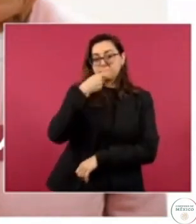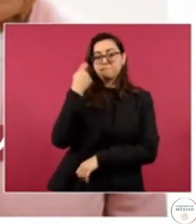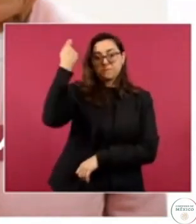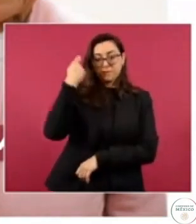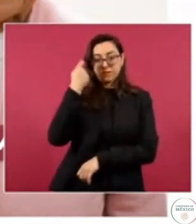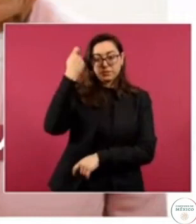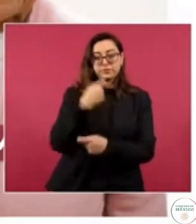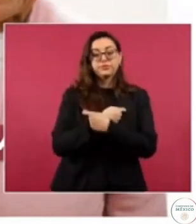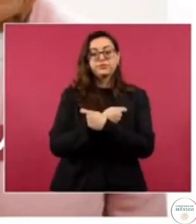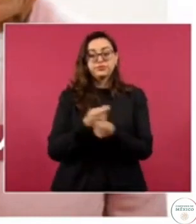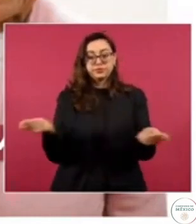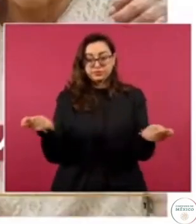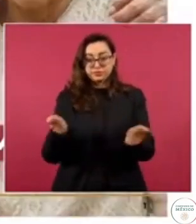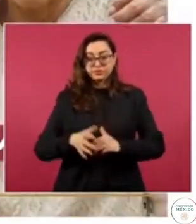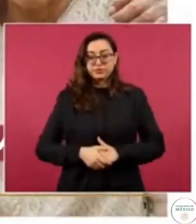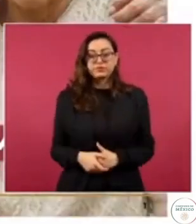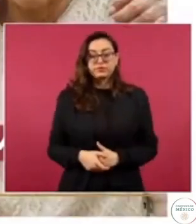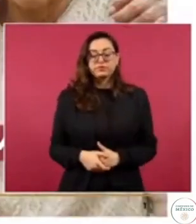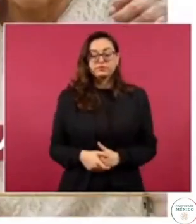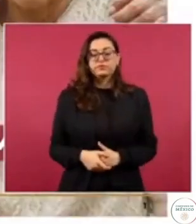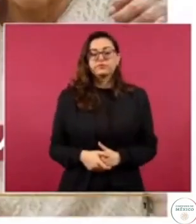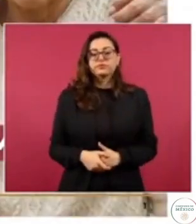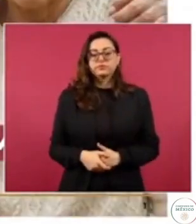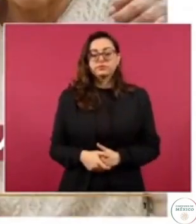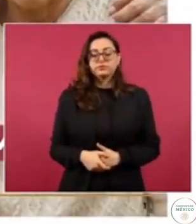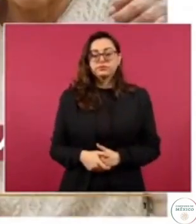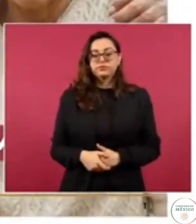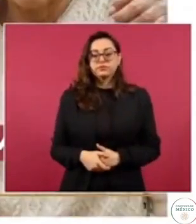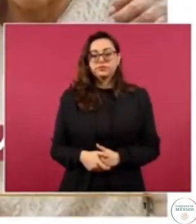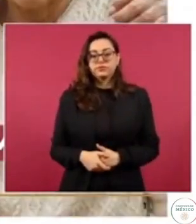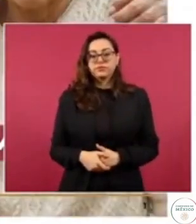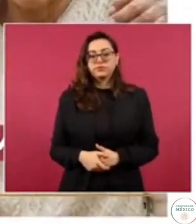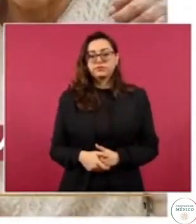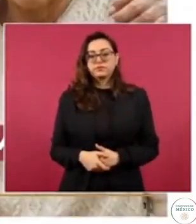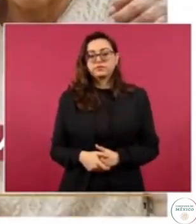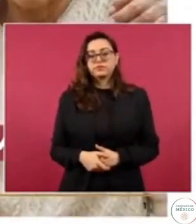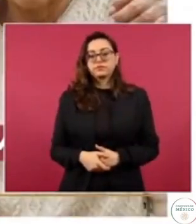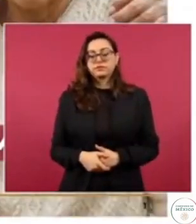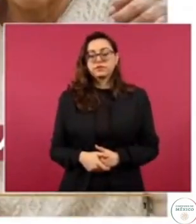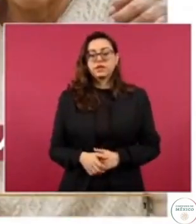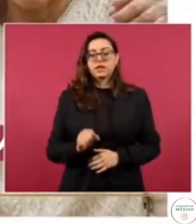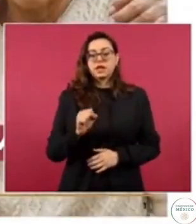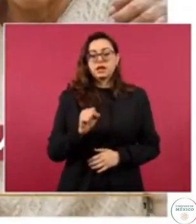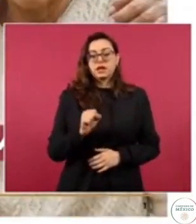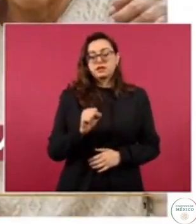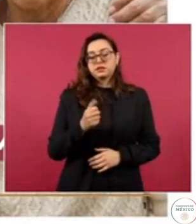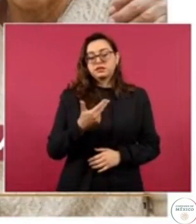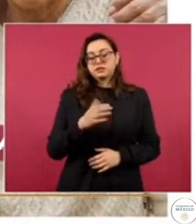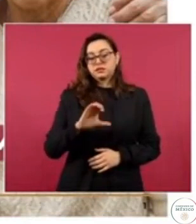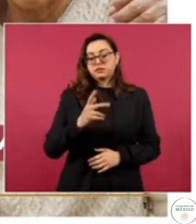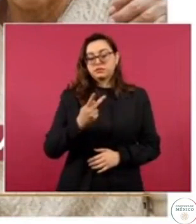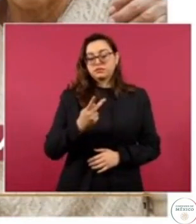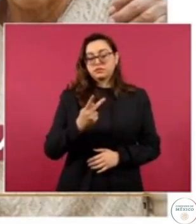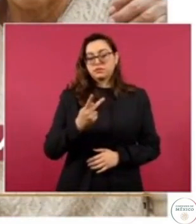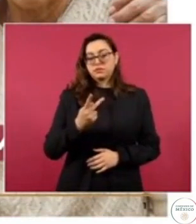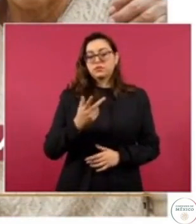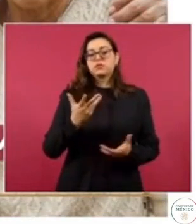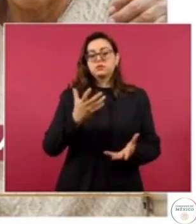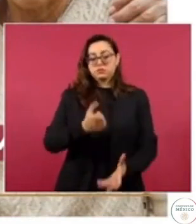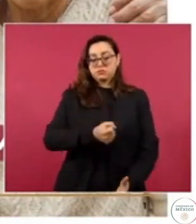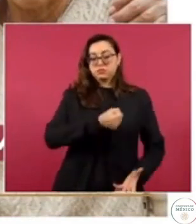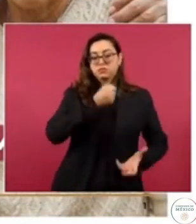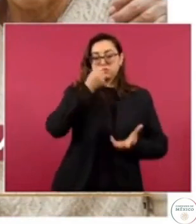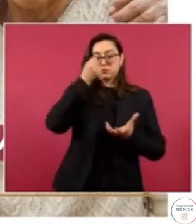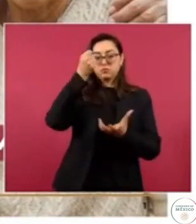La inversión social que estableció la Secretaría de Hacienda para la pensión de